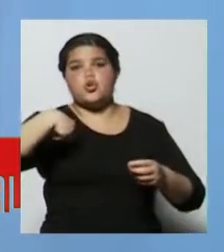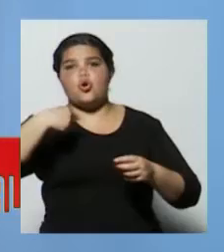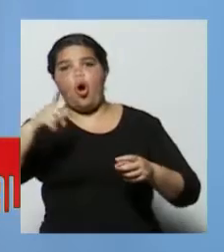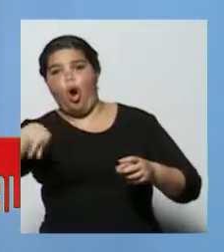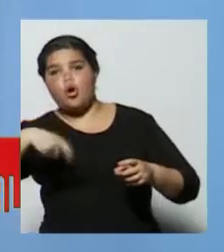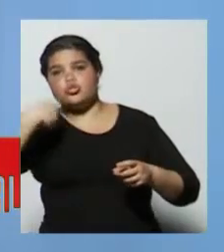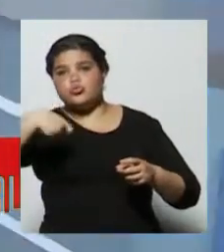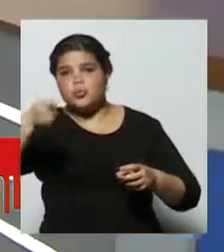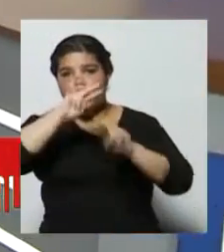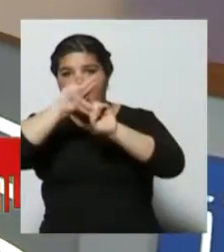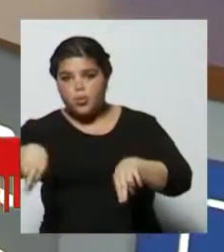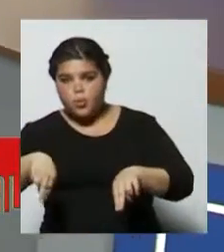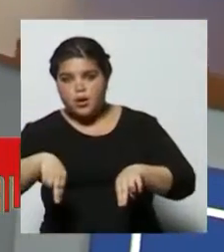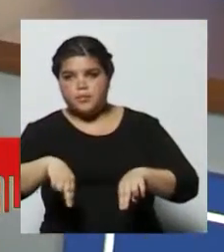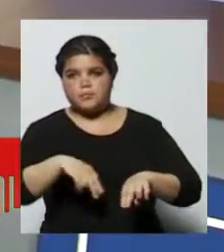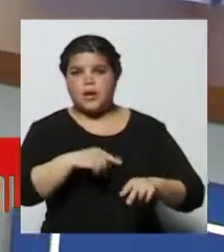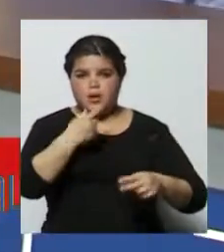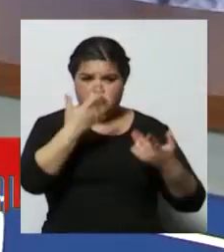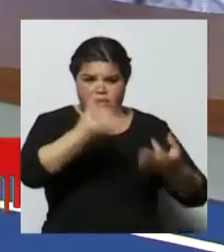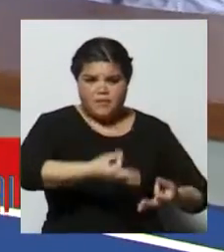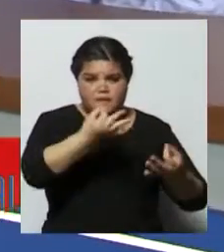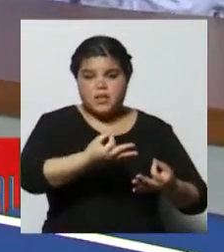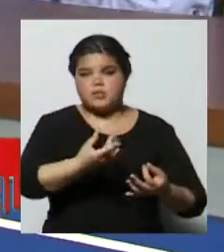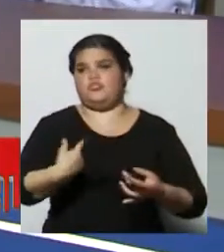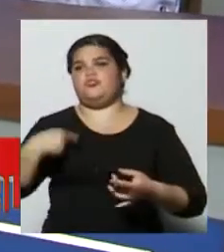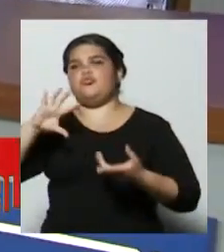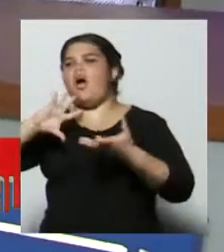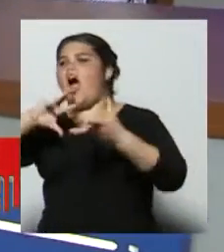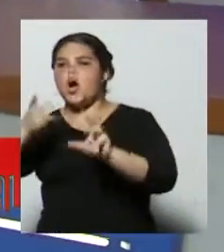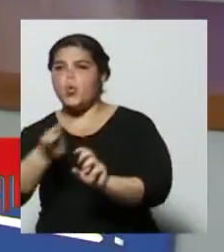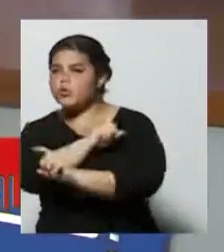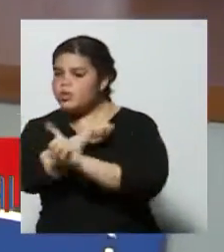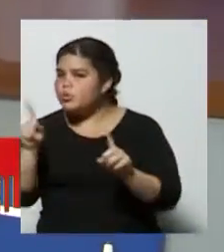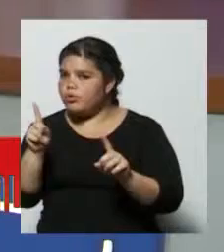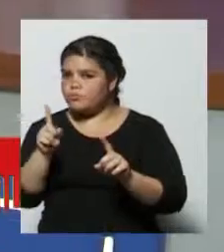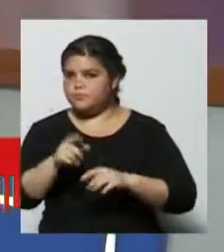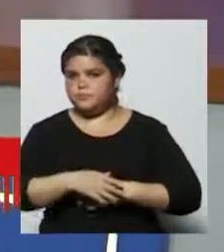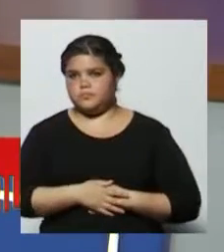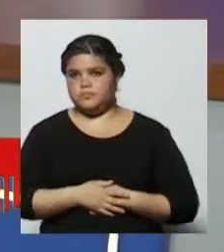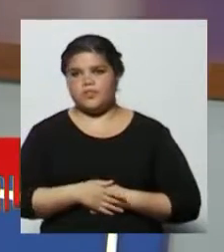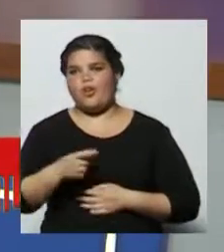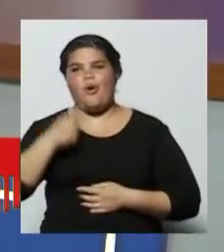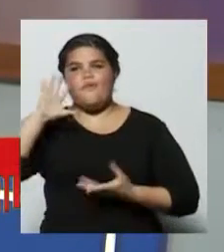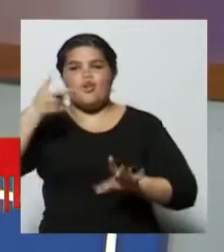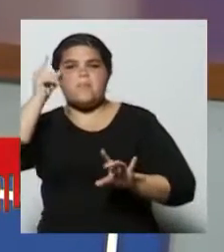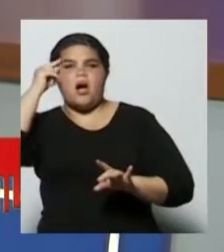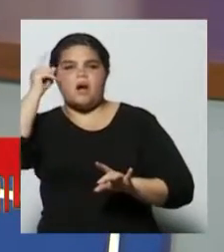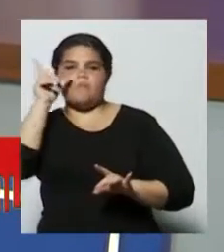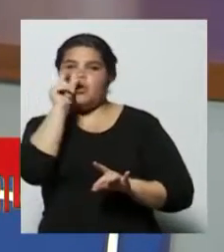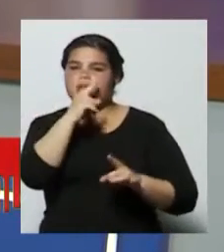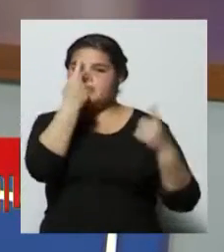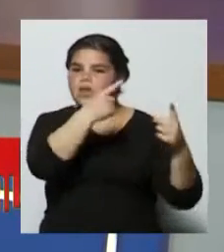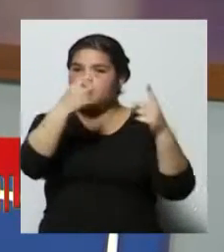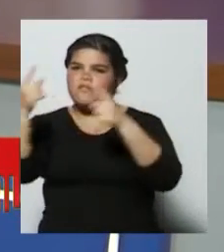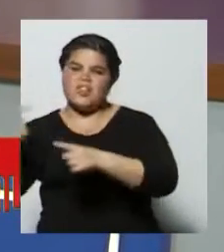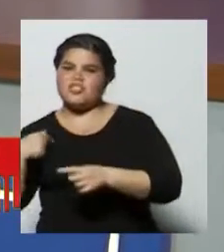¿Se debería hacer así? A ver, yo no coincido con los ajustes, o sea que eventualmente no coincidiría con ninguna de estas políticas. Lo que plantea